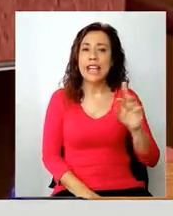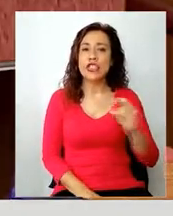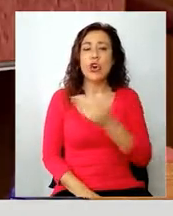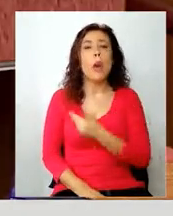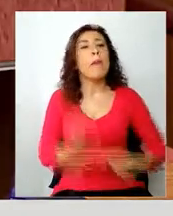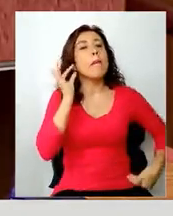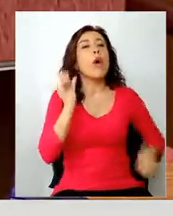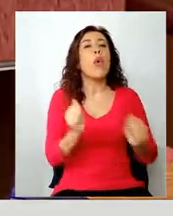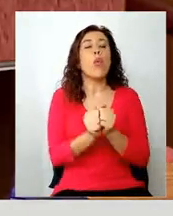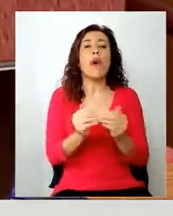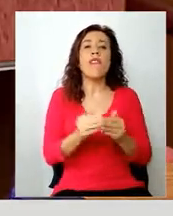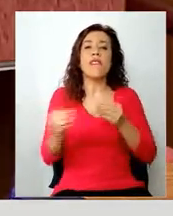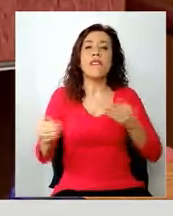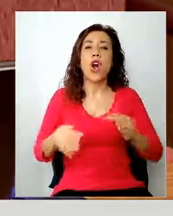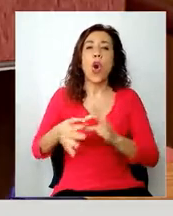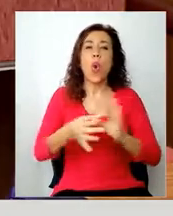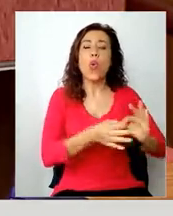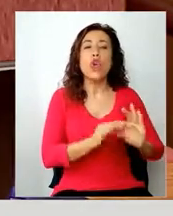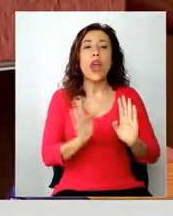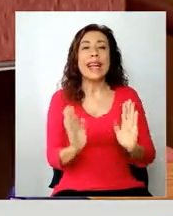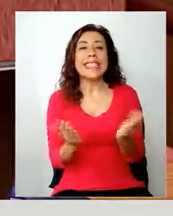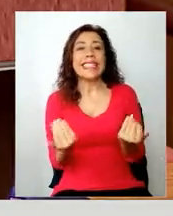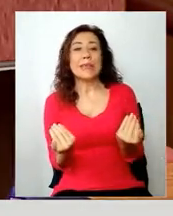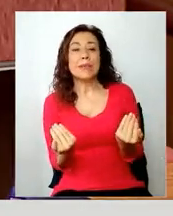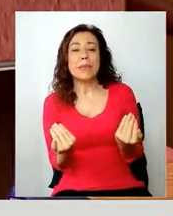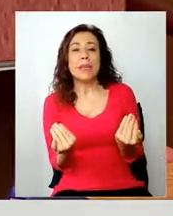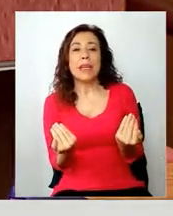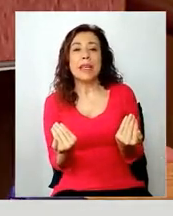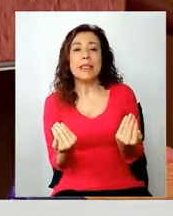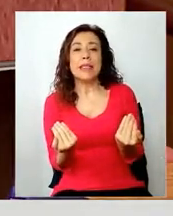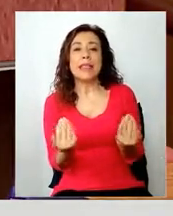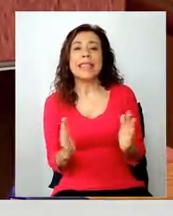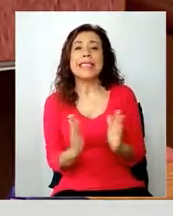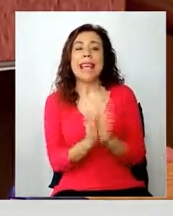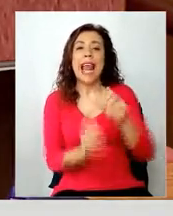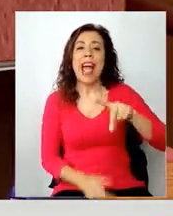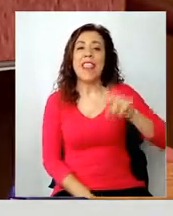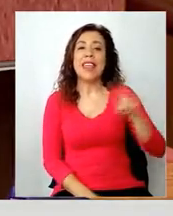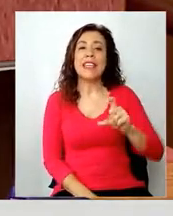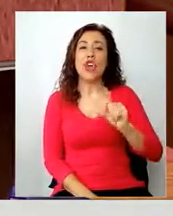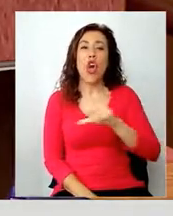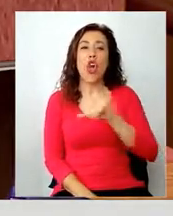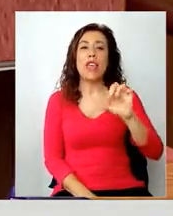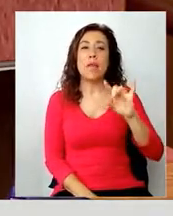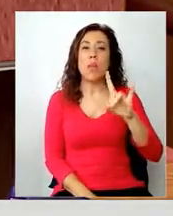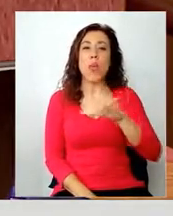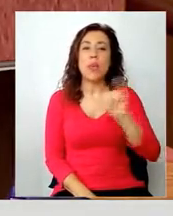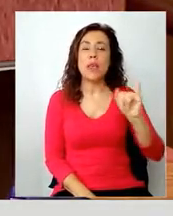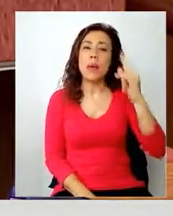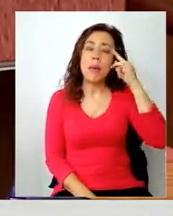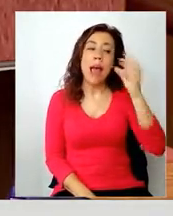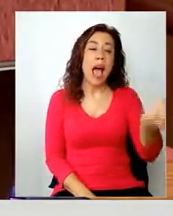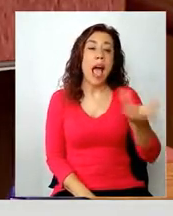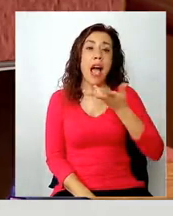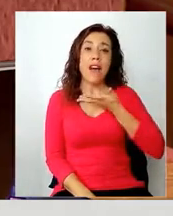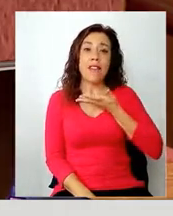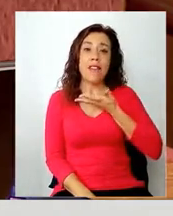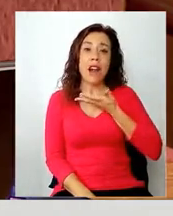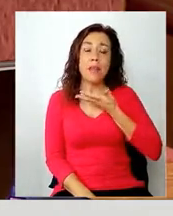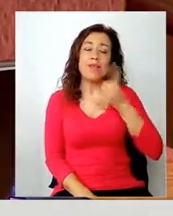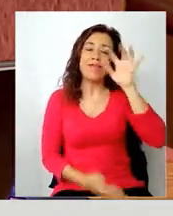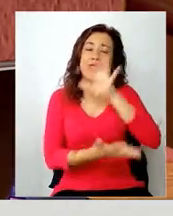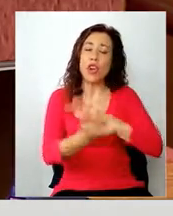vecinos Unión y esperanza del sector San Andrés comuna de collipulli para plantearme una compleja situación